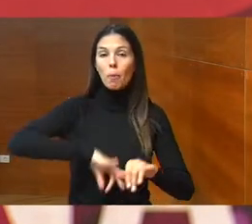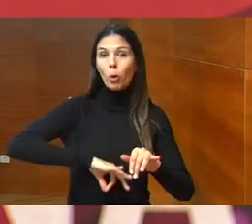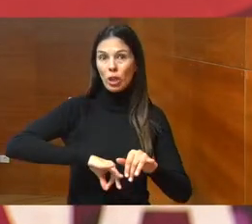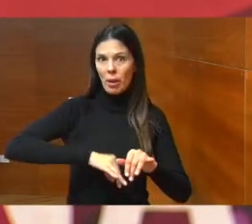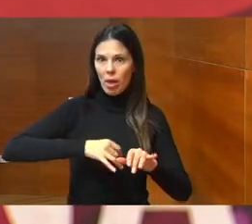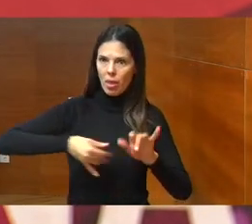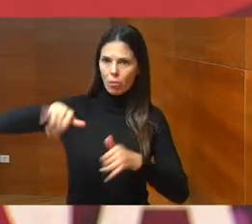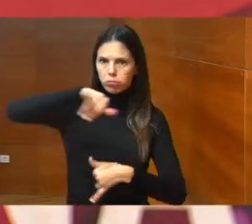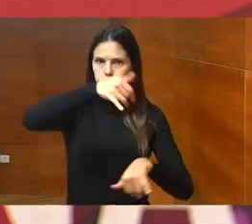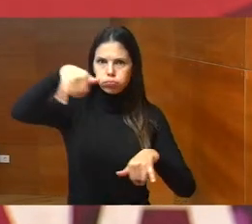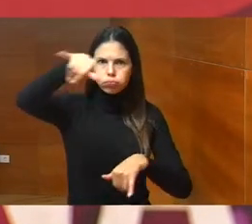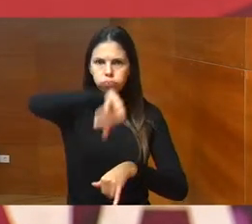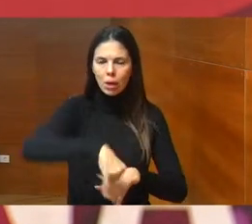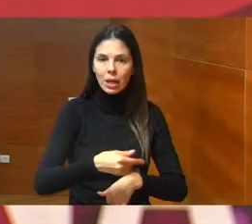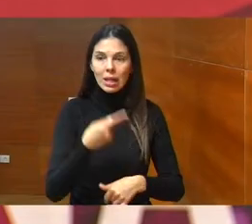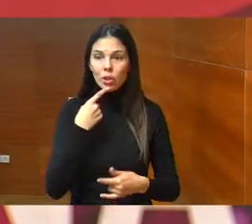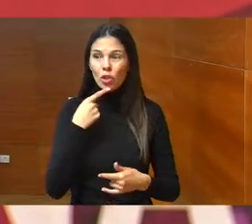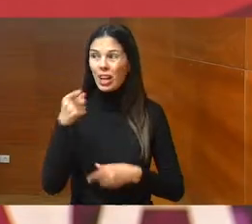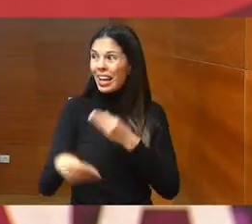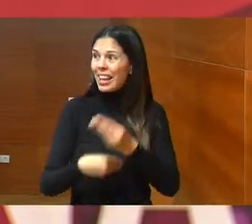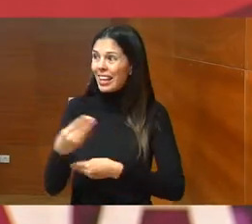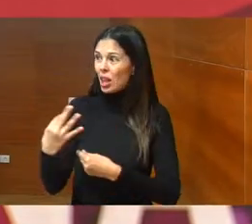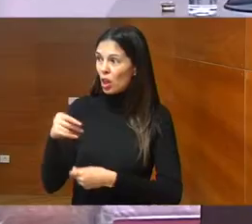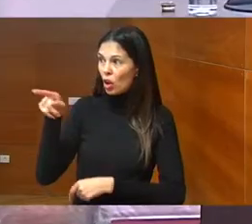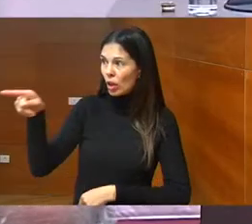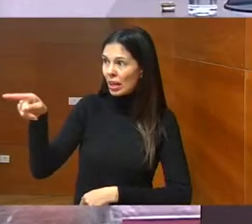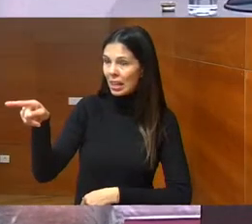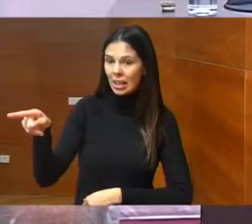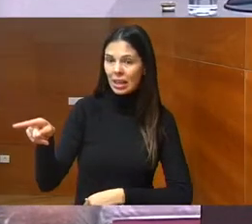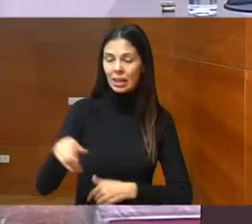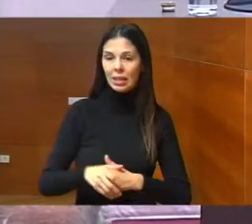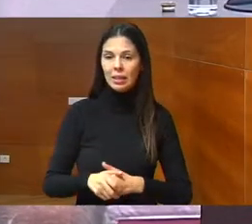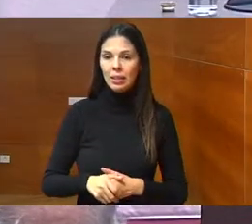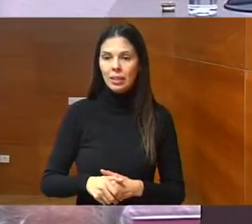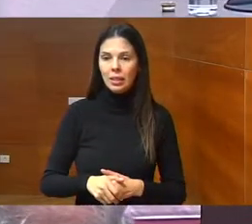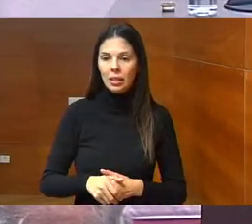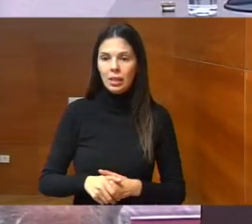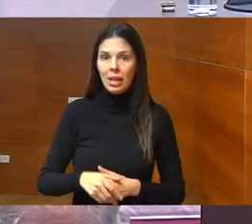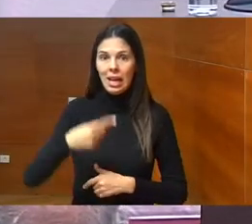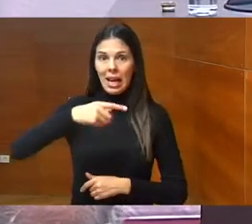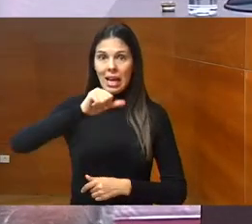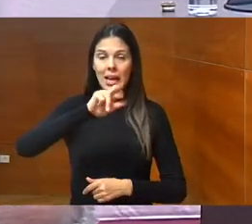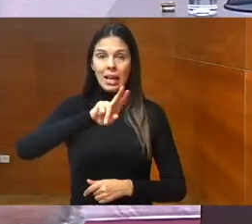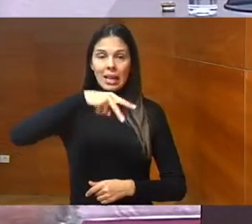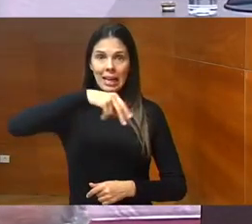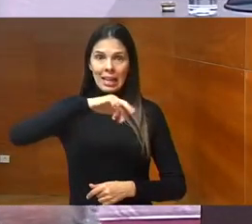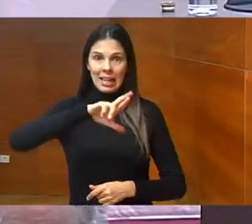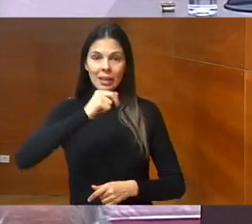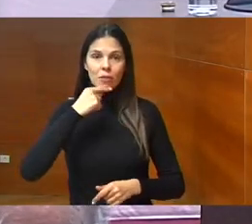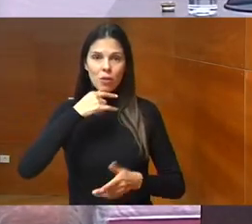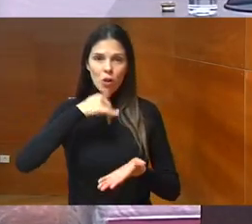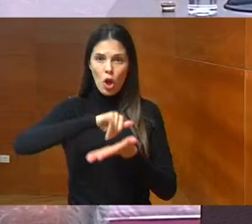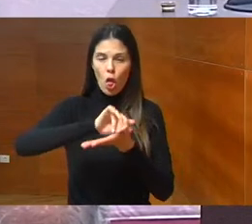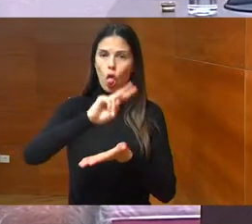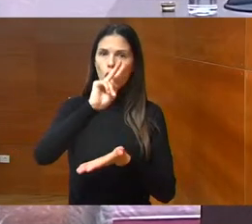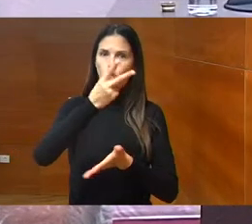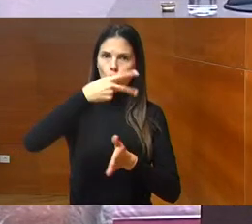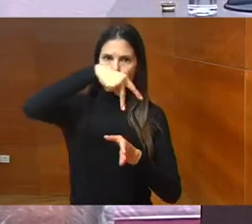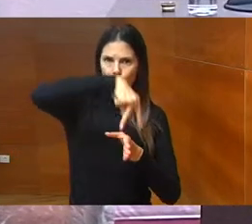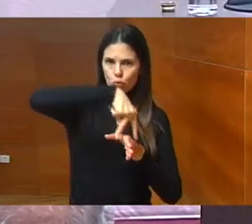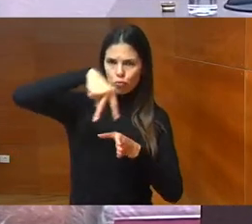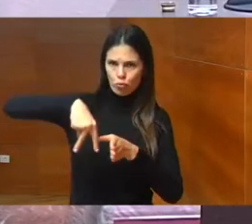pontevedra oblerio Ponce de Garnier un monoplano de dos plazas